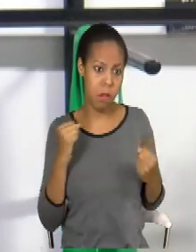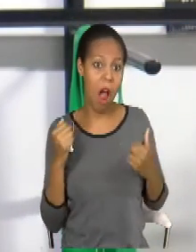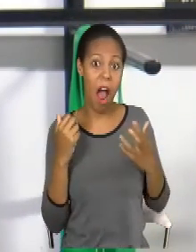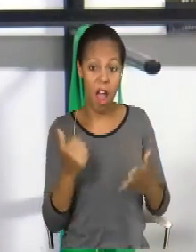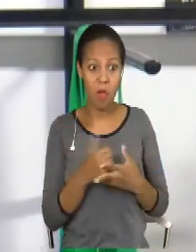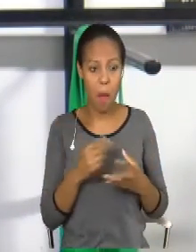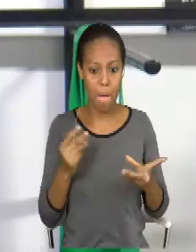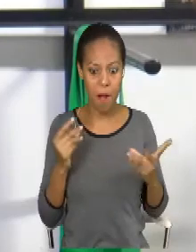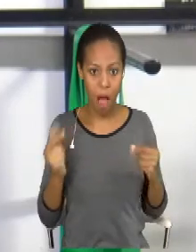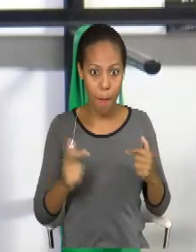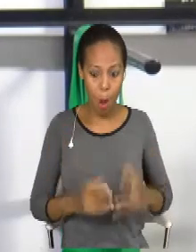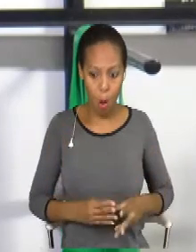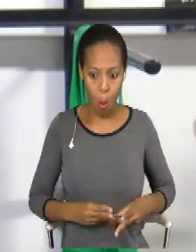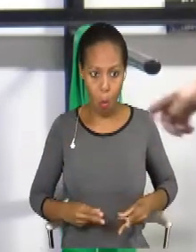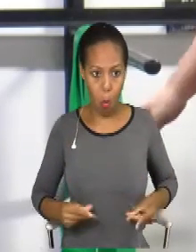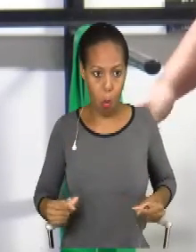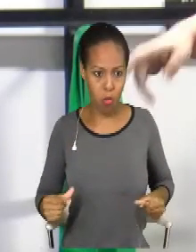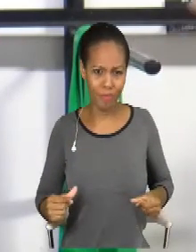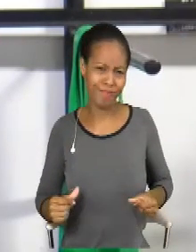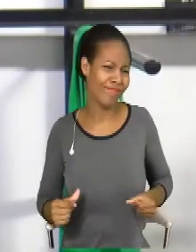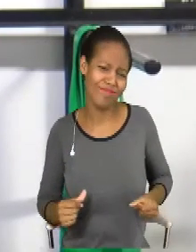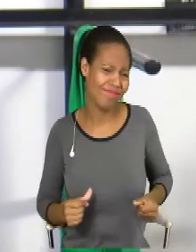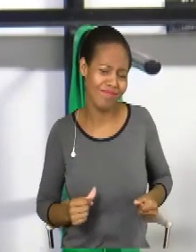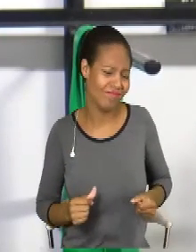rápido. Bueno, la verdad eso es un mito.